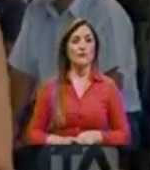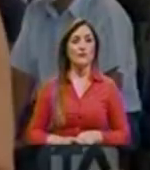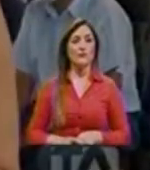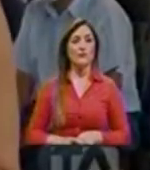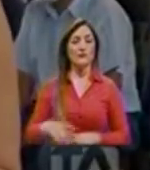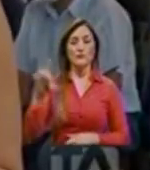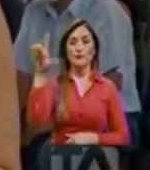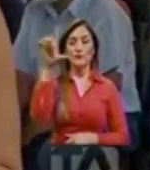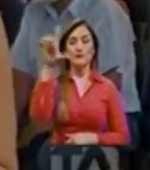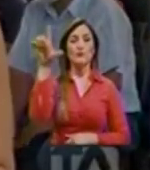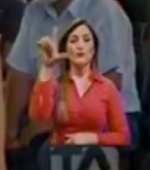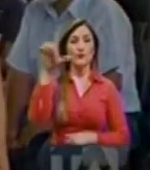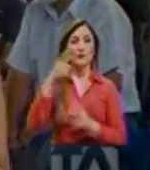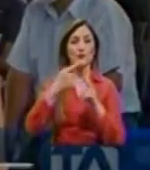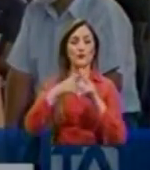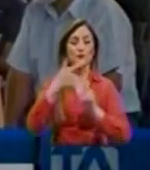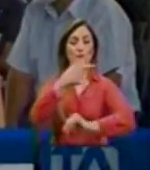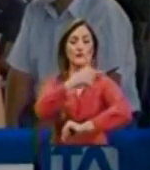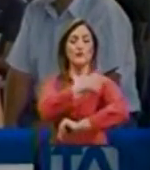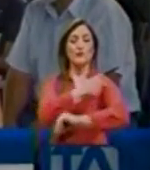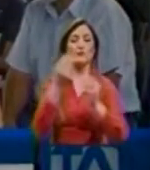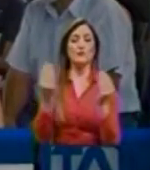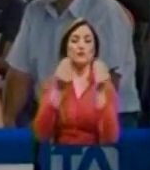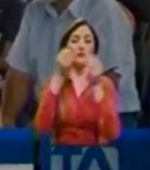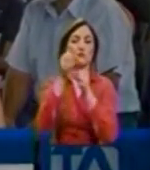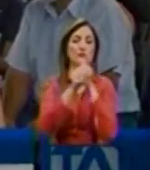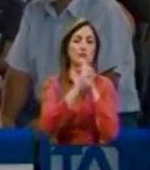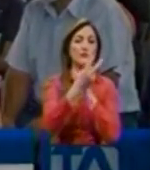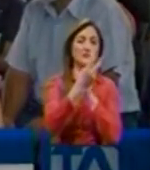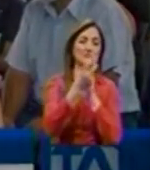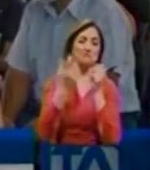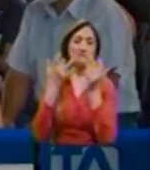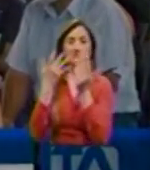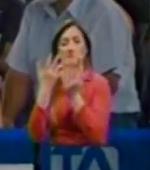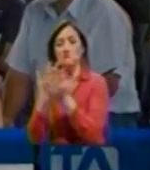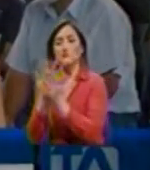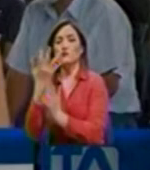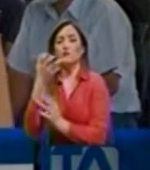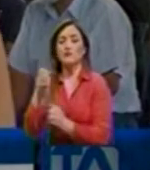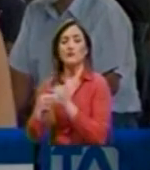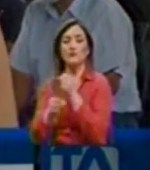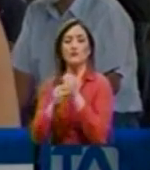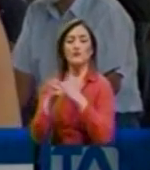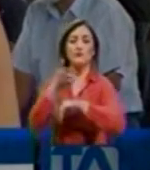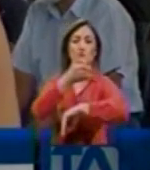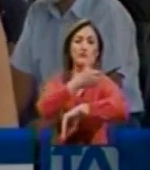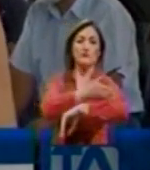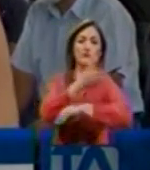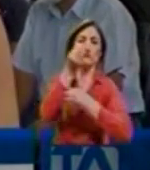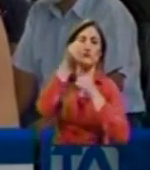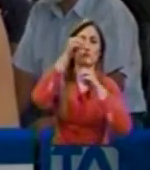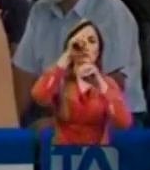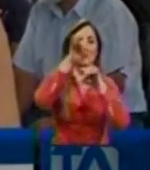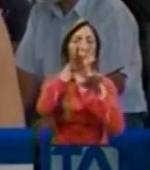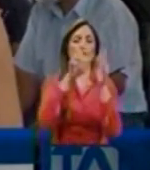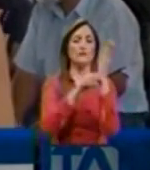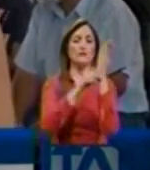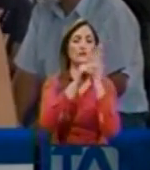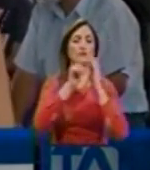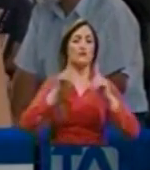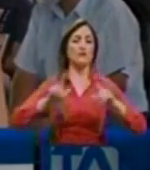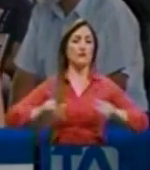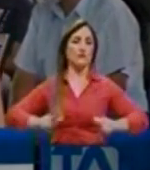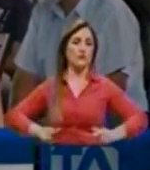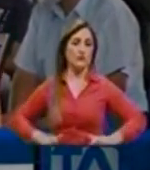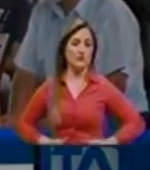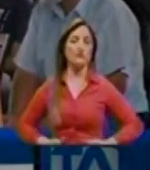Este lunes inició la jornada de vacunación a jóvenes de entre 12 y 15 años de edad, tal como lo anunció y lo estipuló el Ministerio de Salud